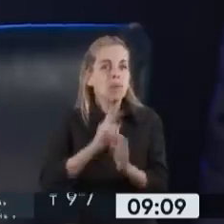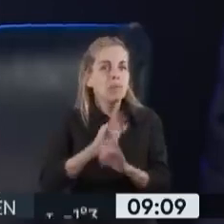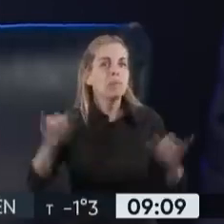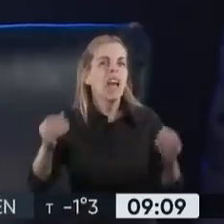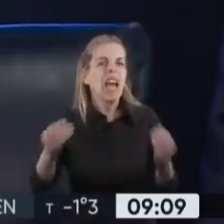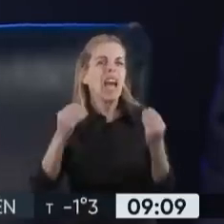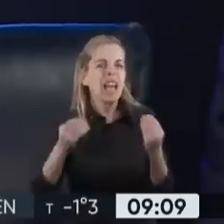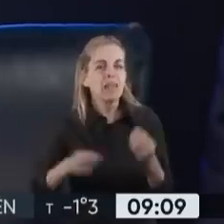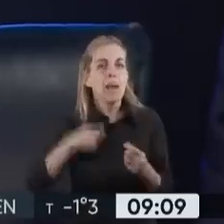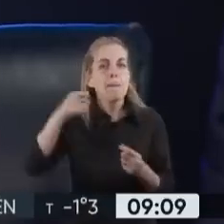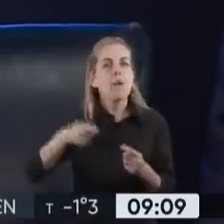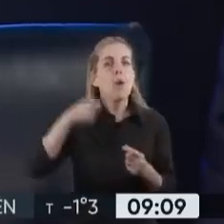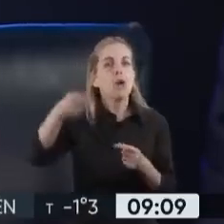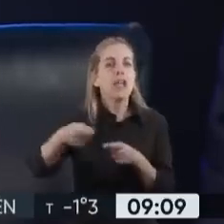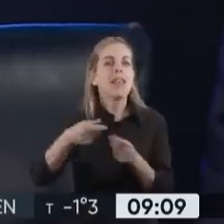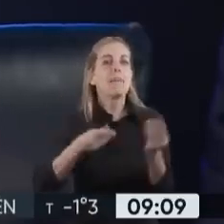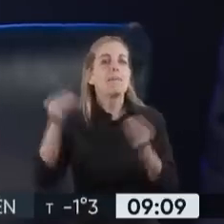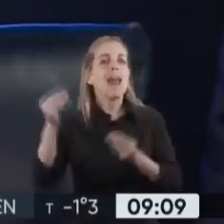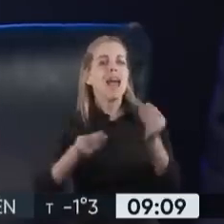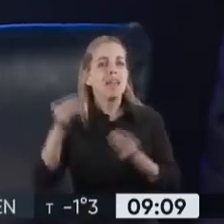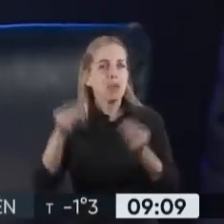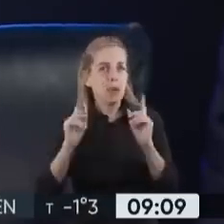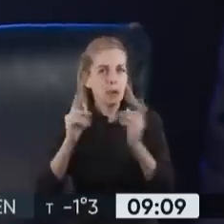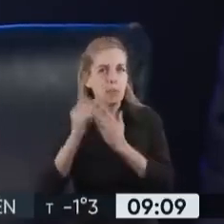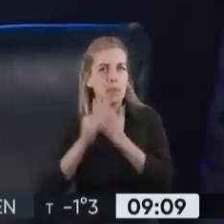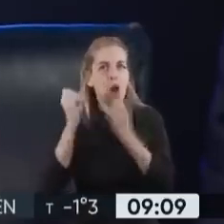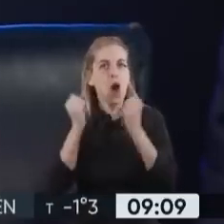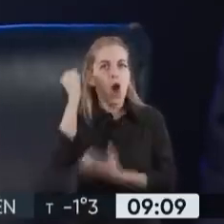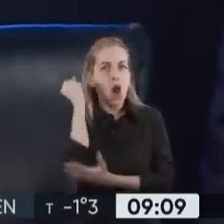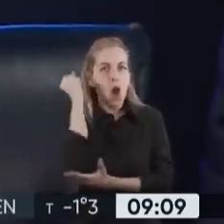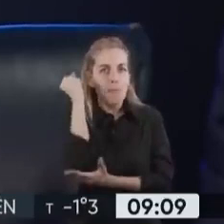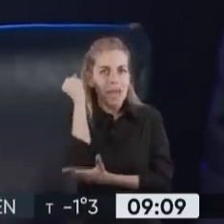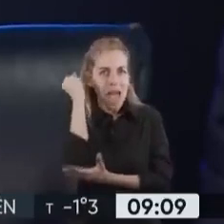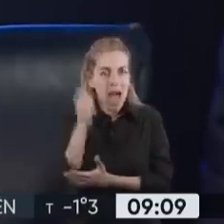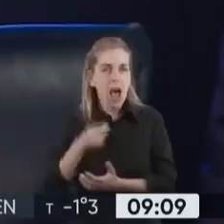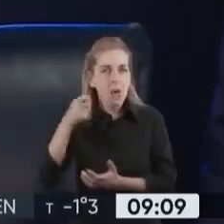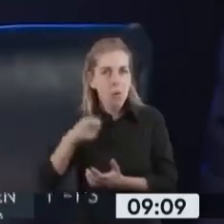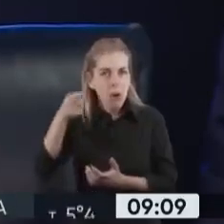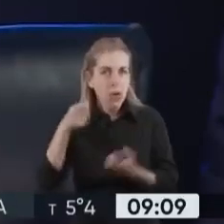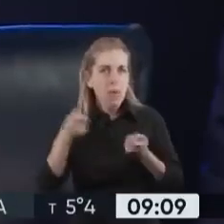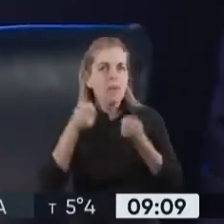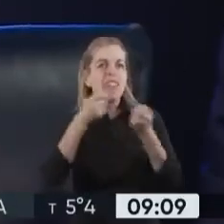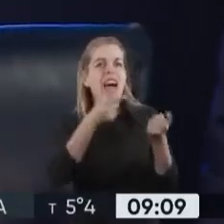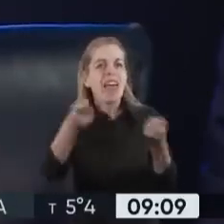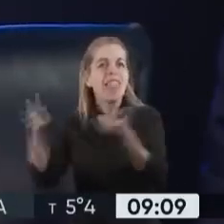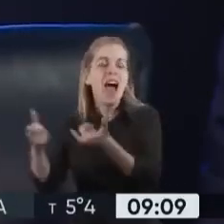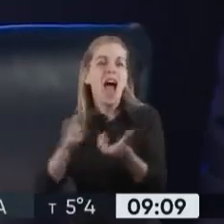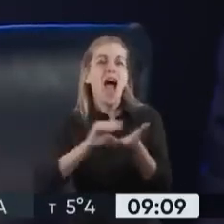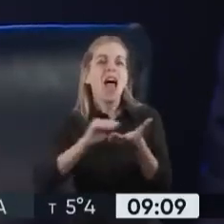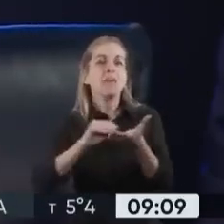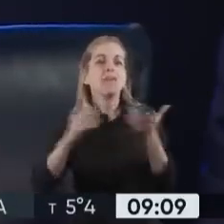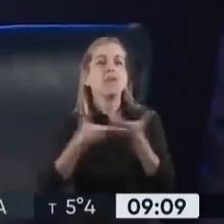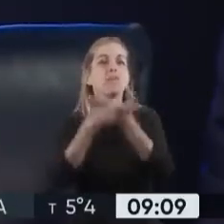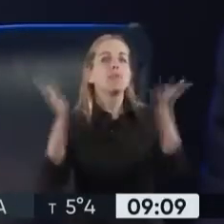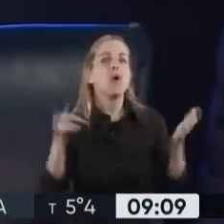las cuotas presupuestarias mensuales que el ministerio de economía otorga a toda la administración pública nacional para poder hacer